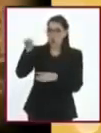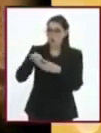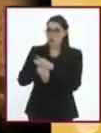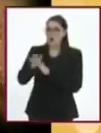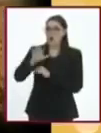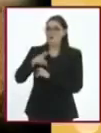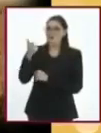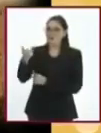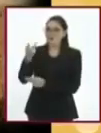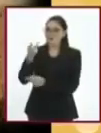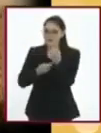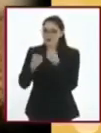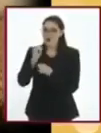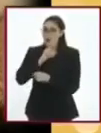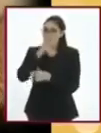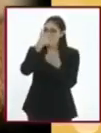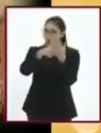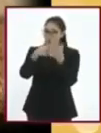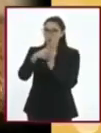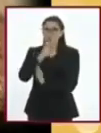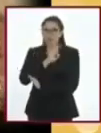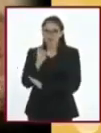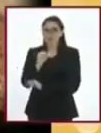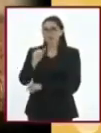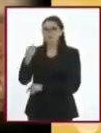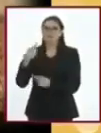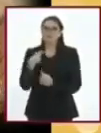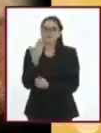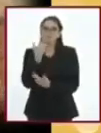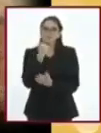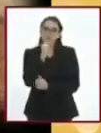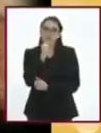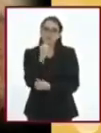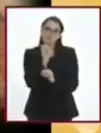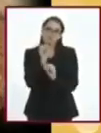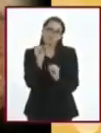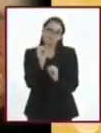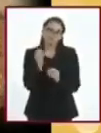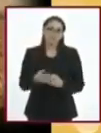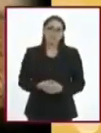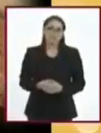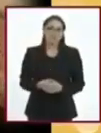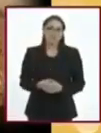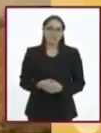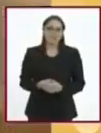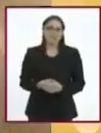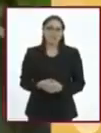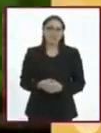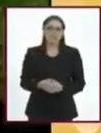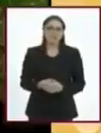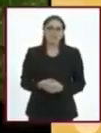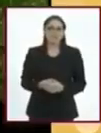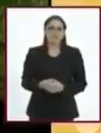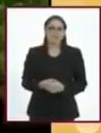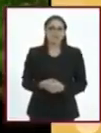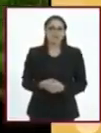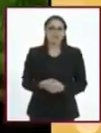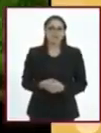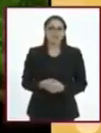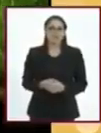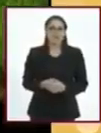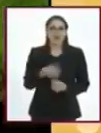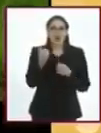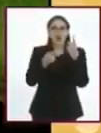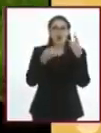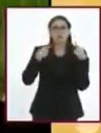o subsidios y los que no tienen esta forma de servicios. Las que, por ejemplo, en el campo, las mujeres, las que no